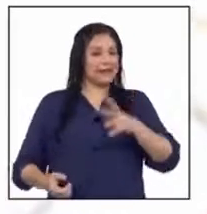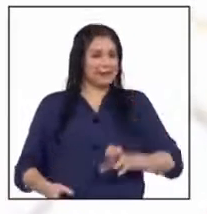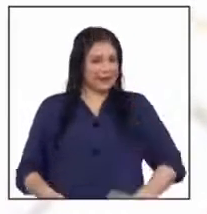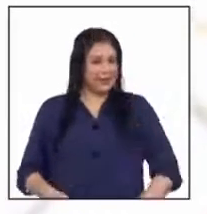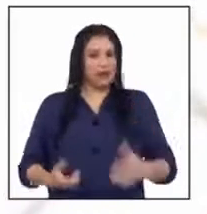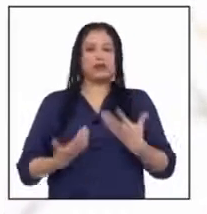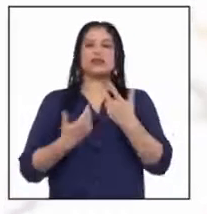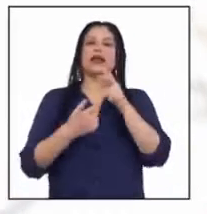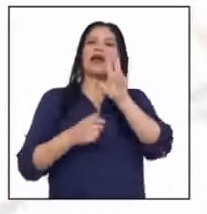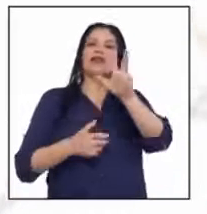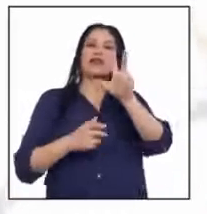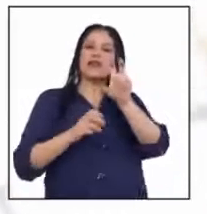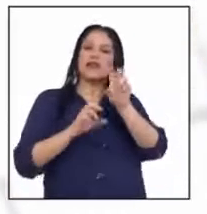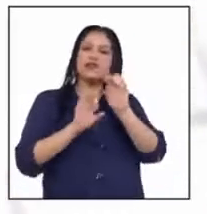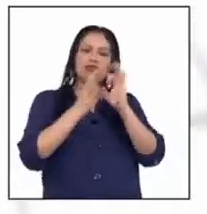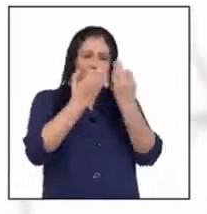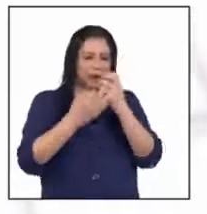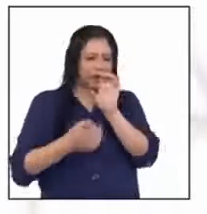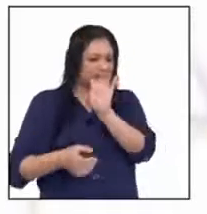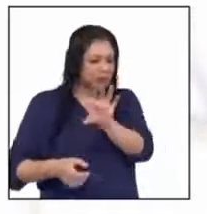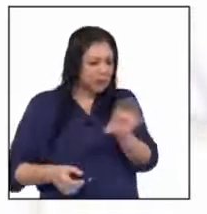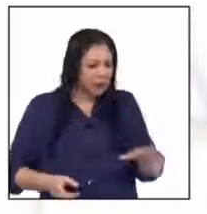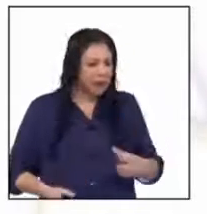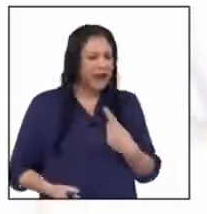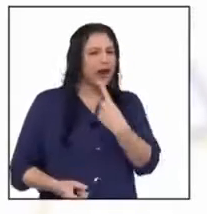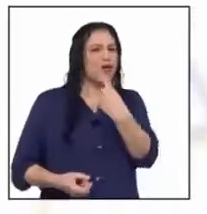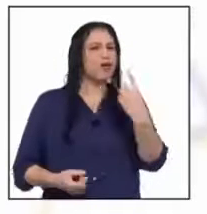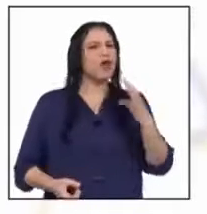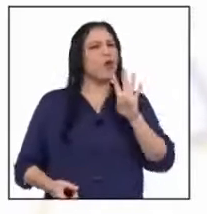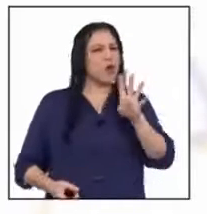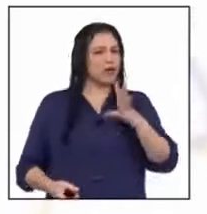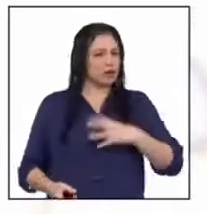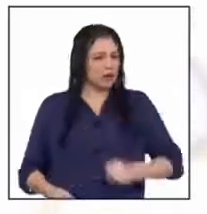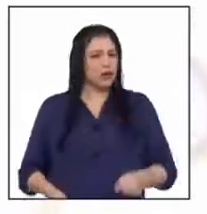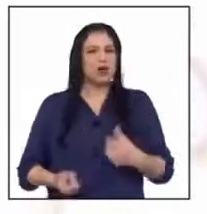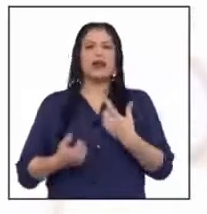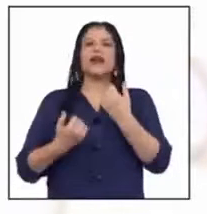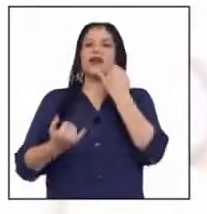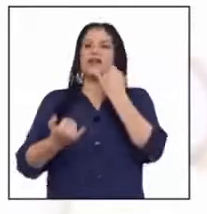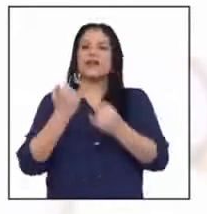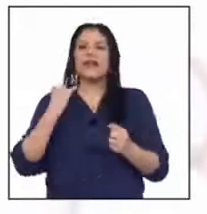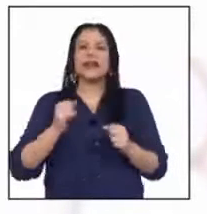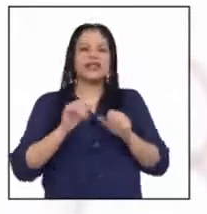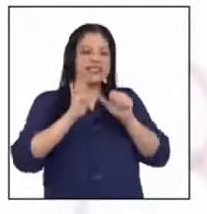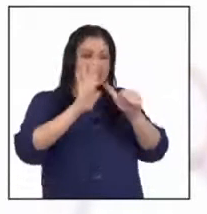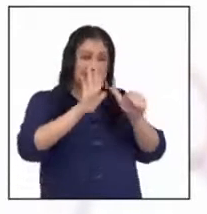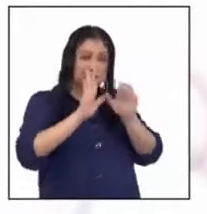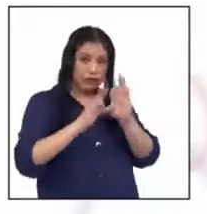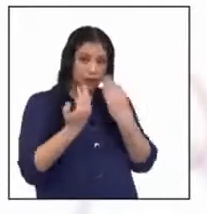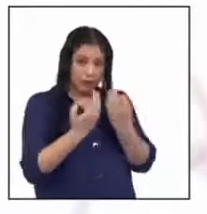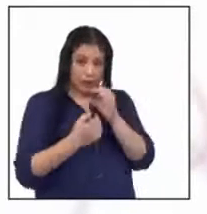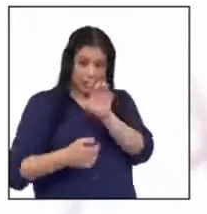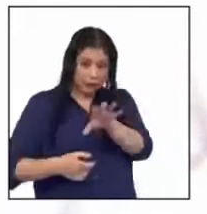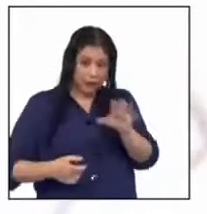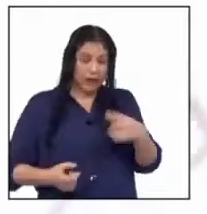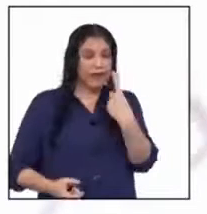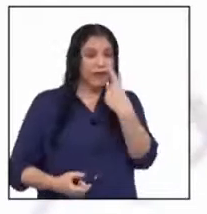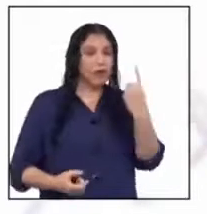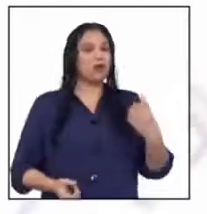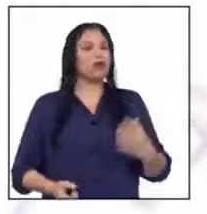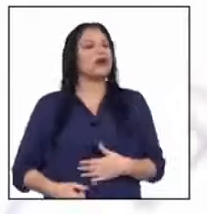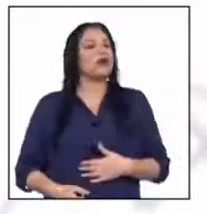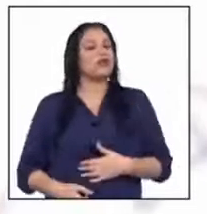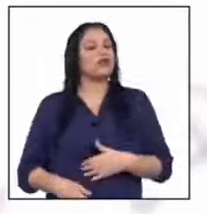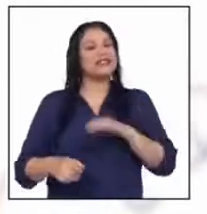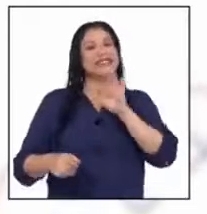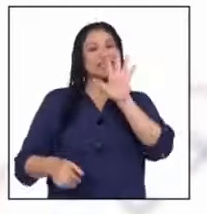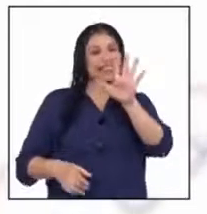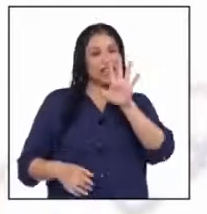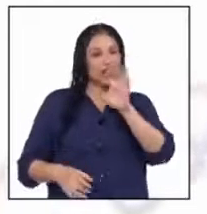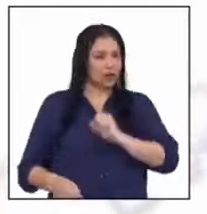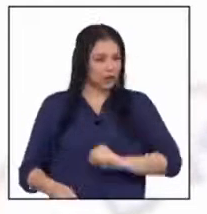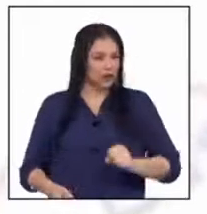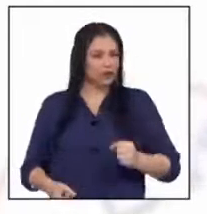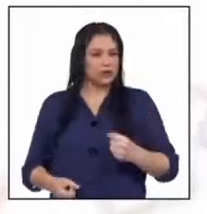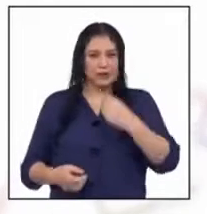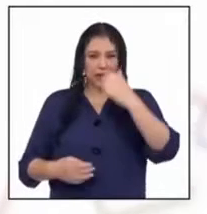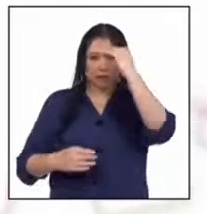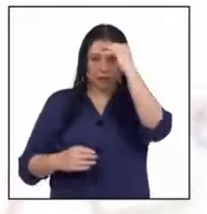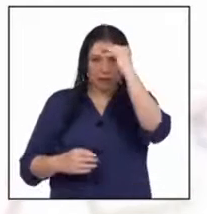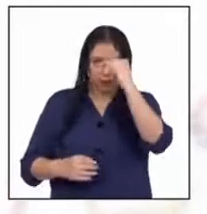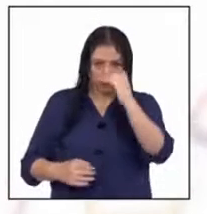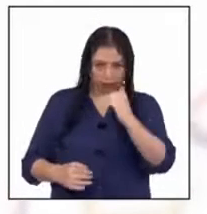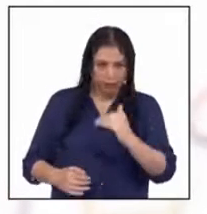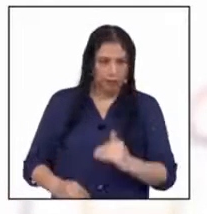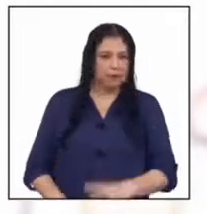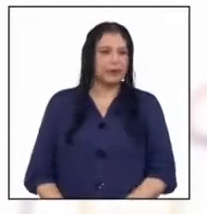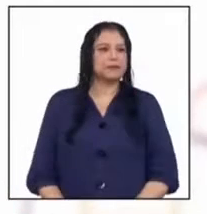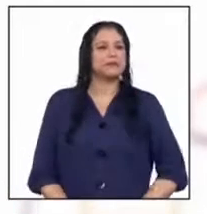con 4 hijos y finalmente 6 familias con 5 hijos. Listo, profesora. Así quedó la tabla de las familias